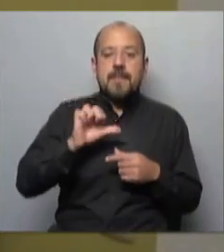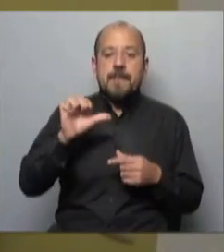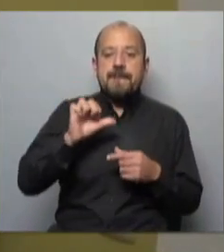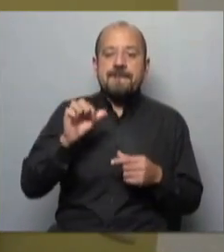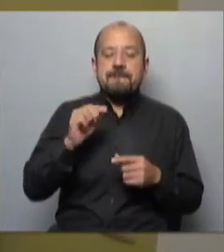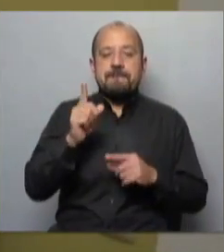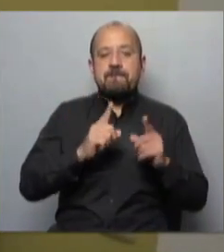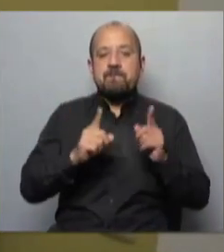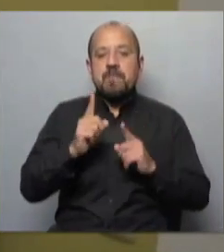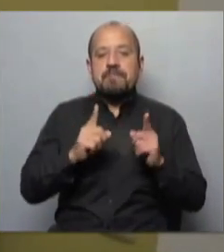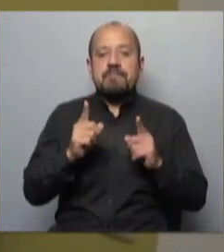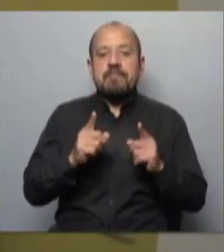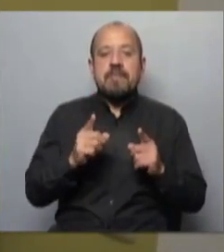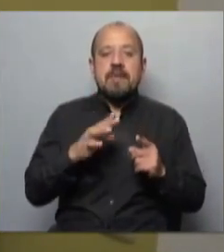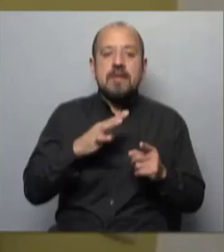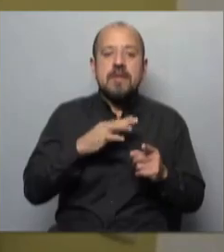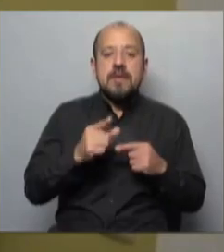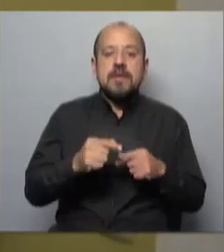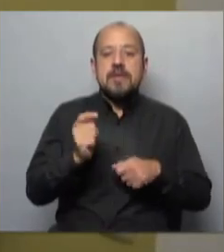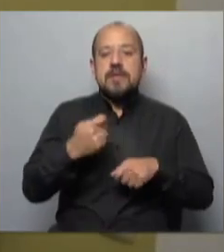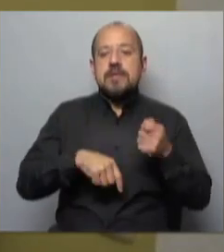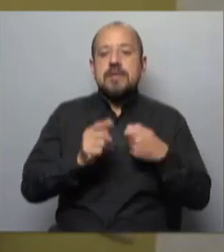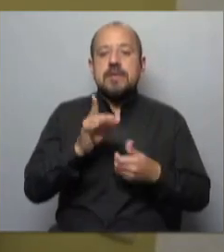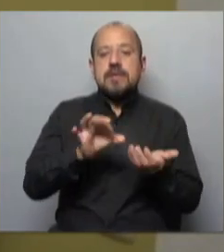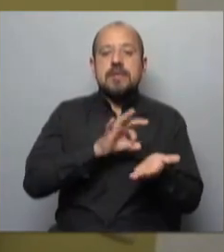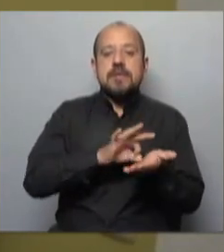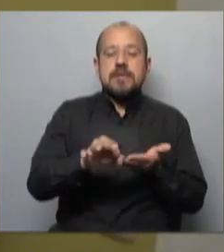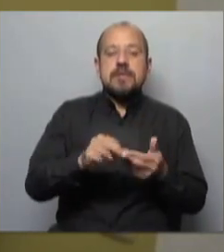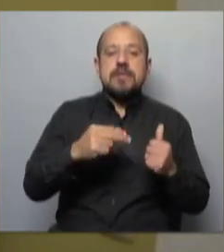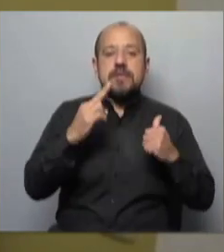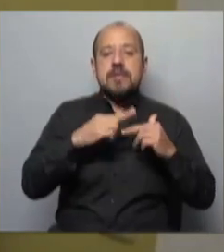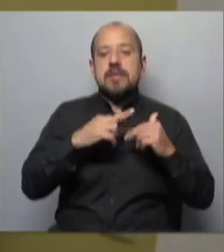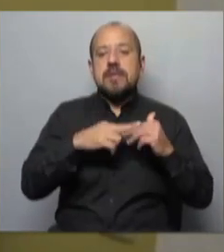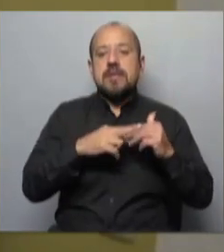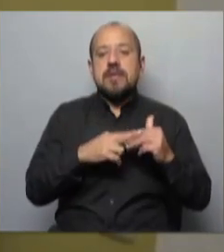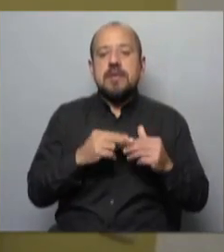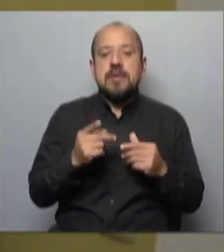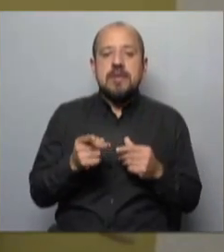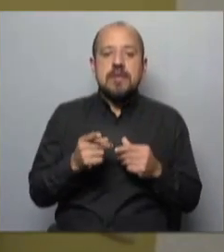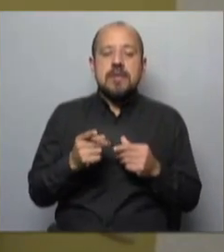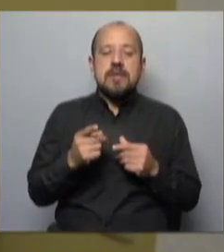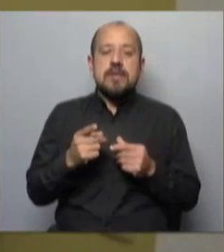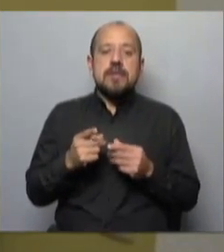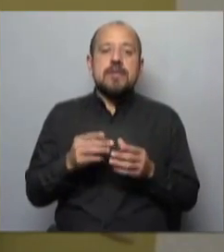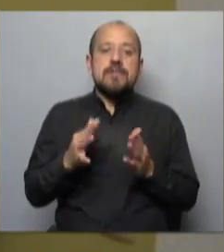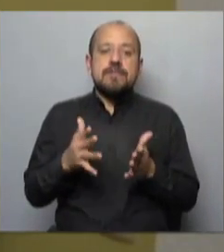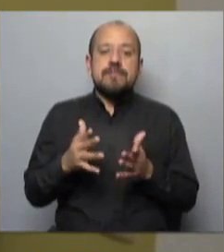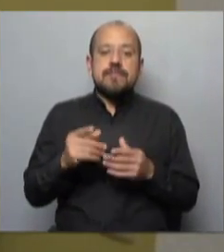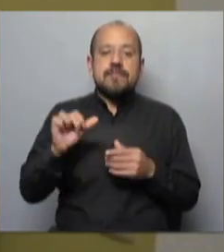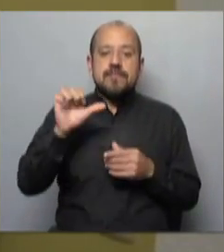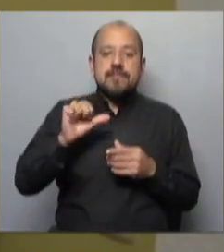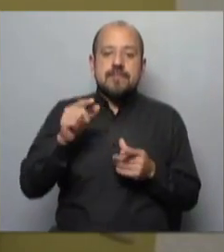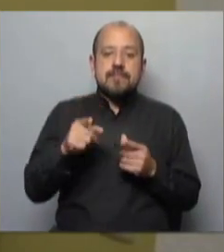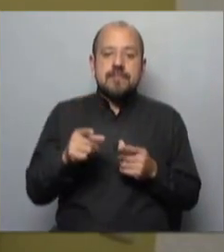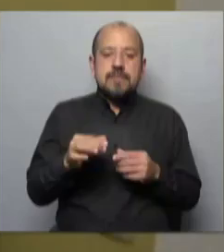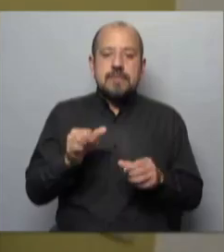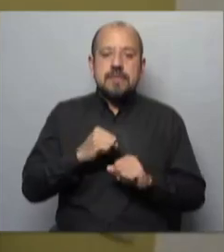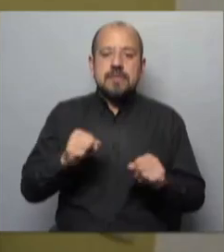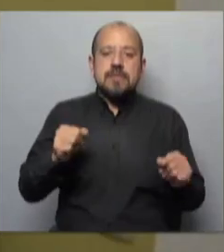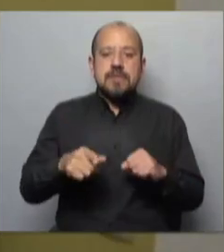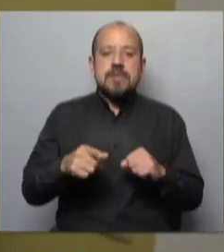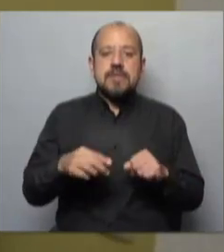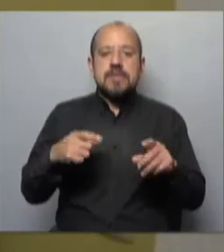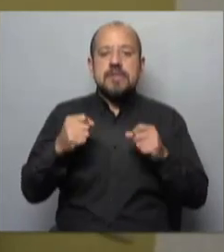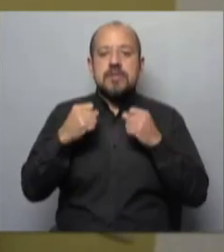algunas instalen y vendan servicios internet propios y por su propia empresa y puede haber también